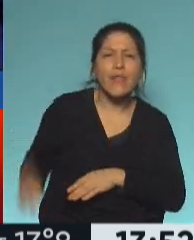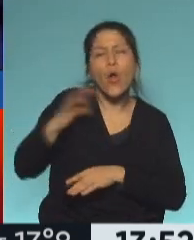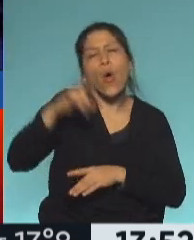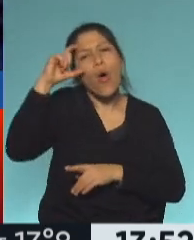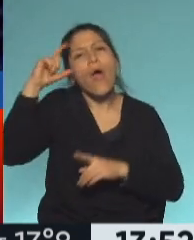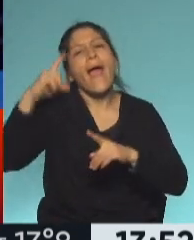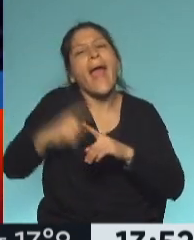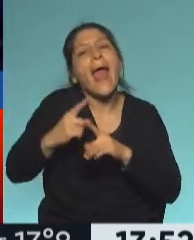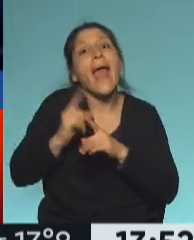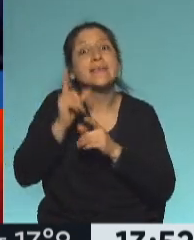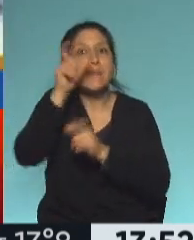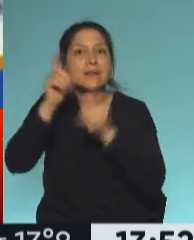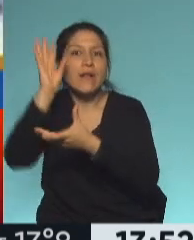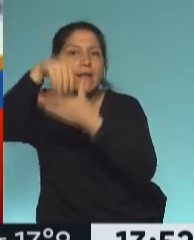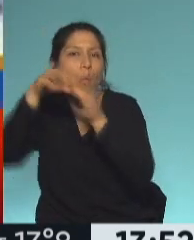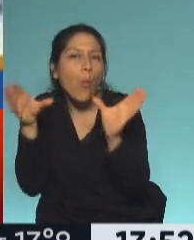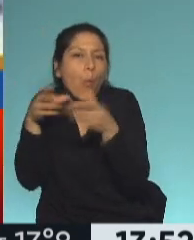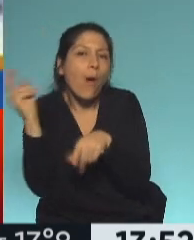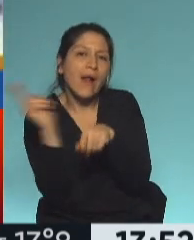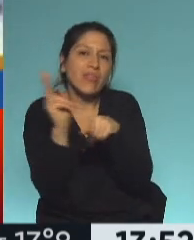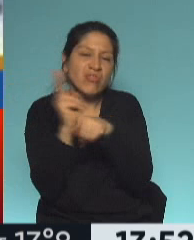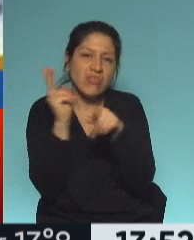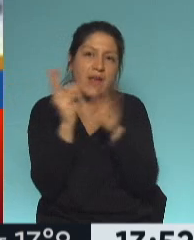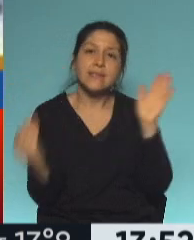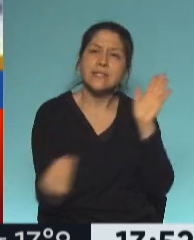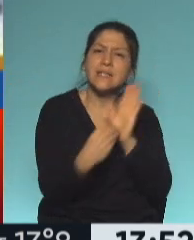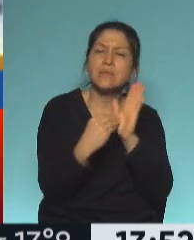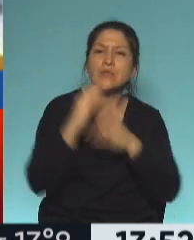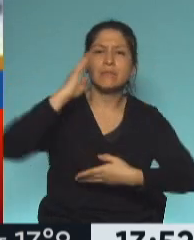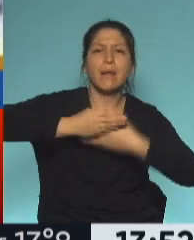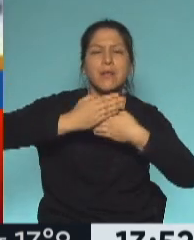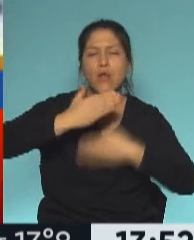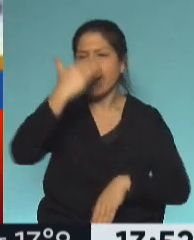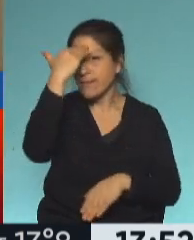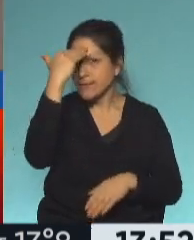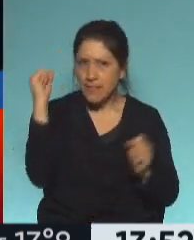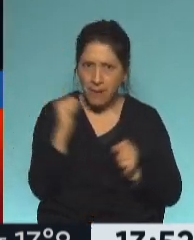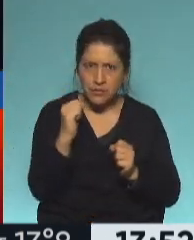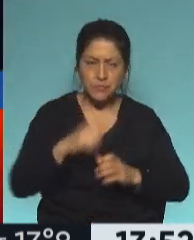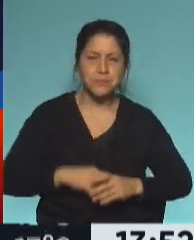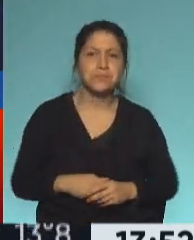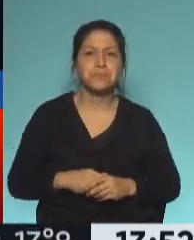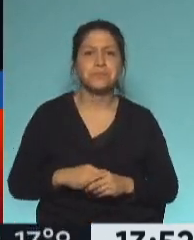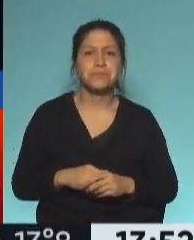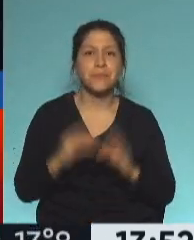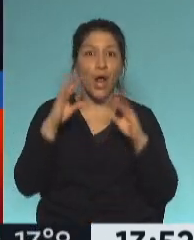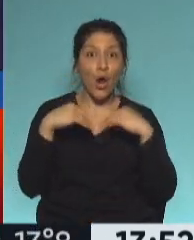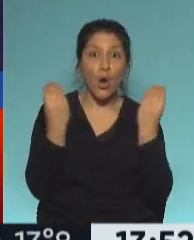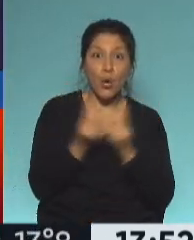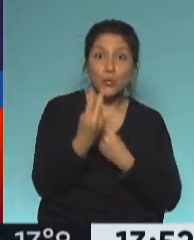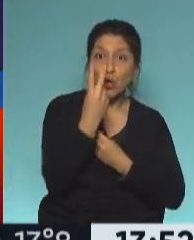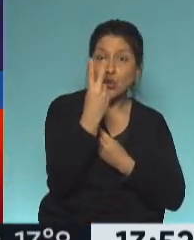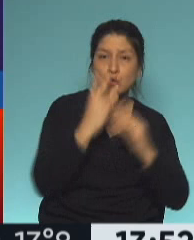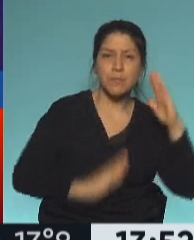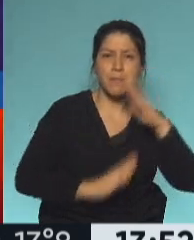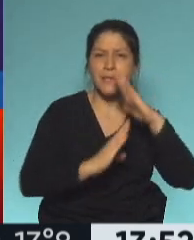exintegrantes de los Guardianes de la Revolución, y la inscripción cerró el 15 de mayo. De este conjunto, hay 2